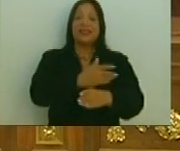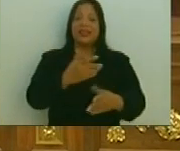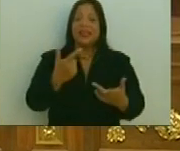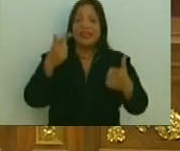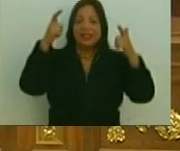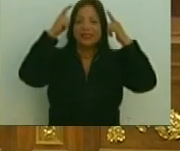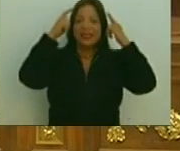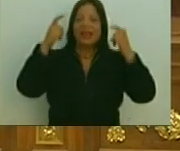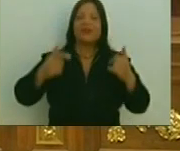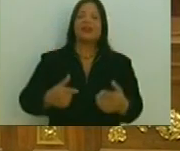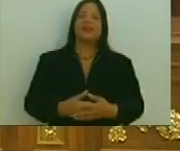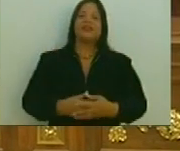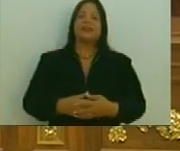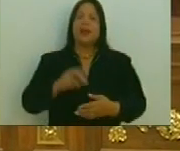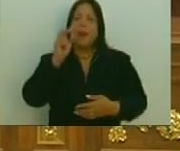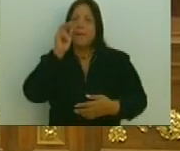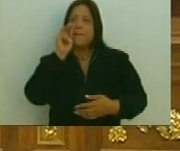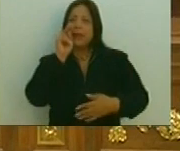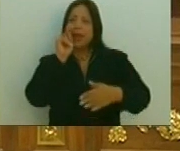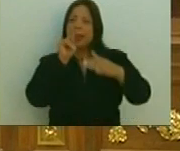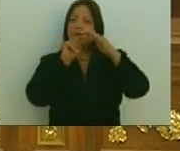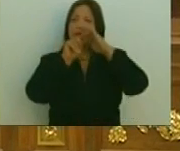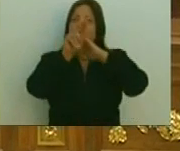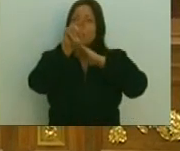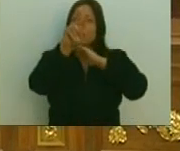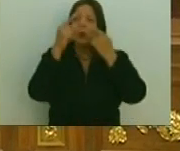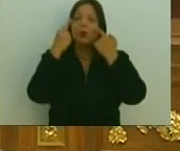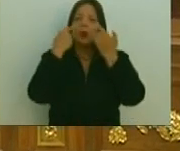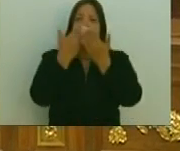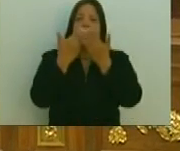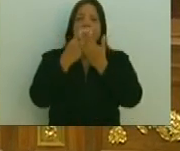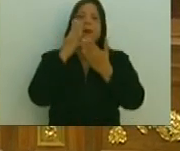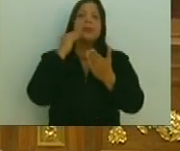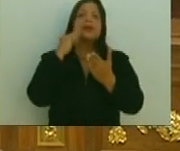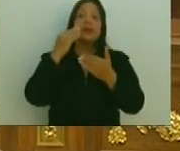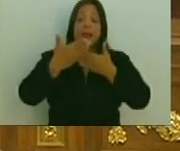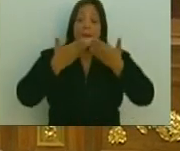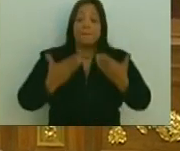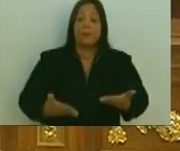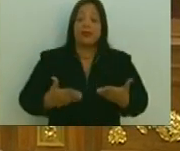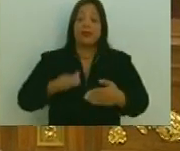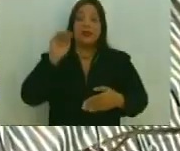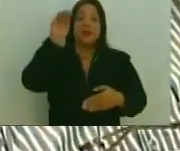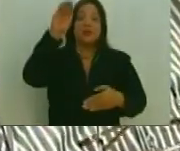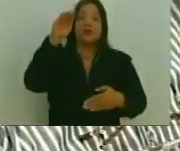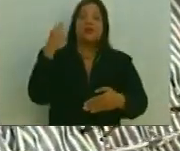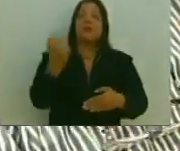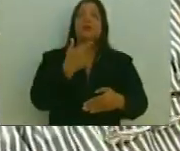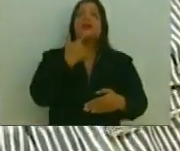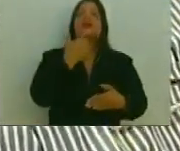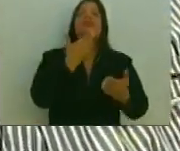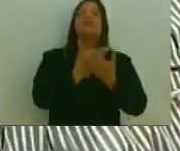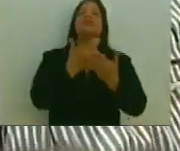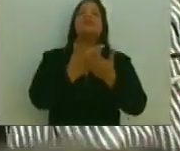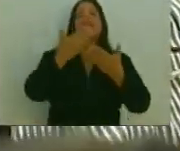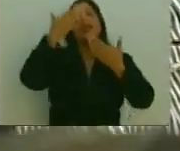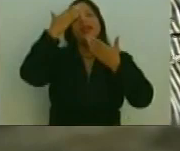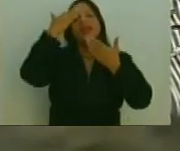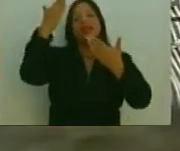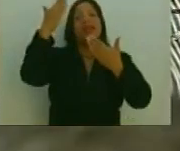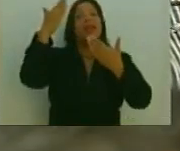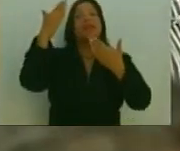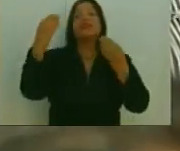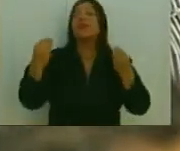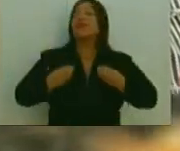camarada. Pero mirando lo que hemos vivido, este presente y los que nos vienen, a mí solo me queda decir: gracias